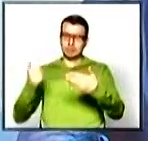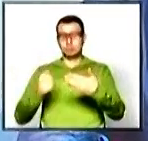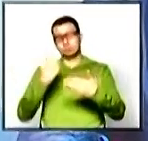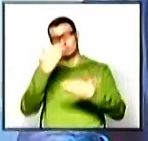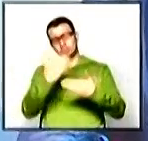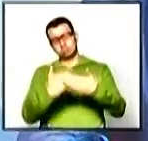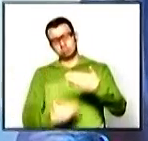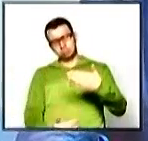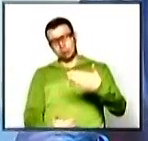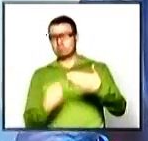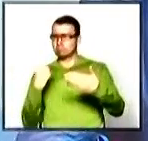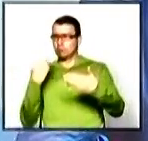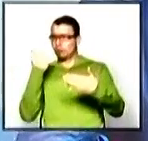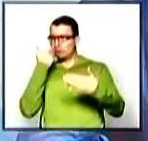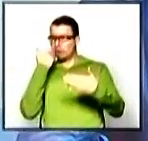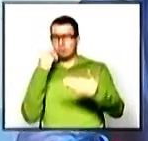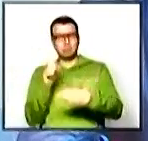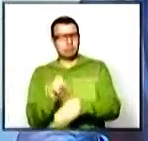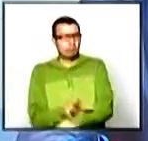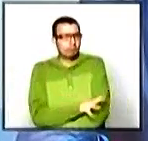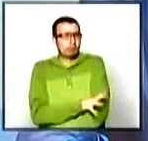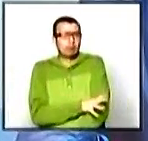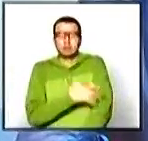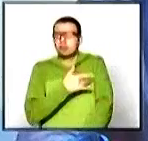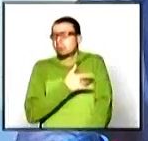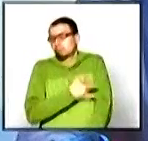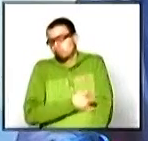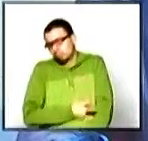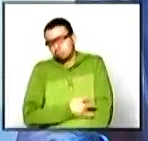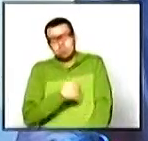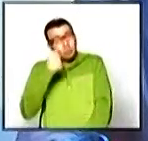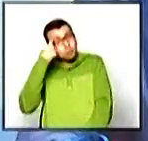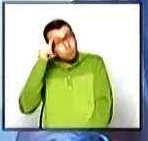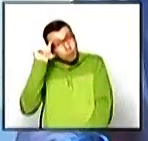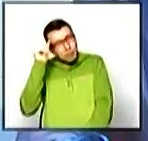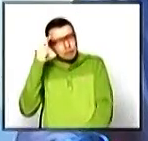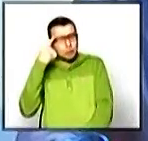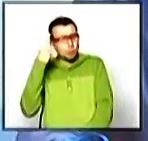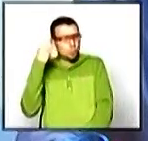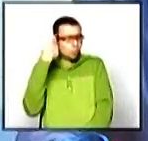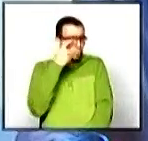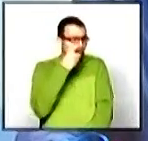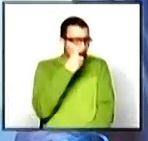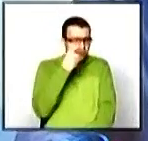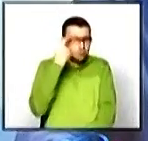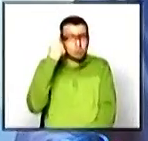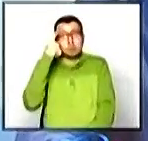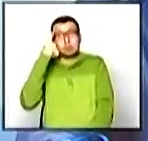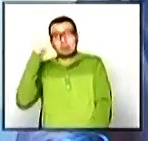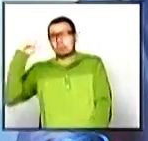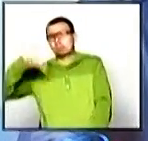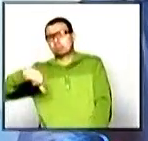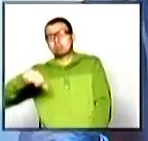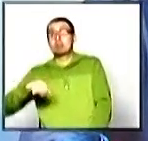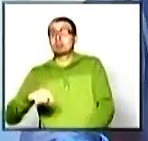proceso de enfermedad, desde lo emocional, mental, afectivo, recuerdos, sueños, pesadillas y todas las cosas que vamos